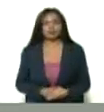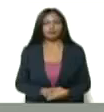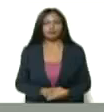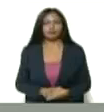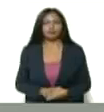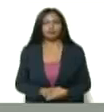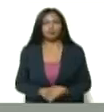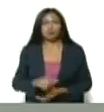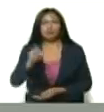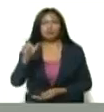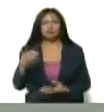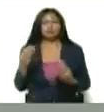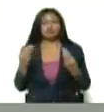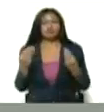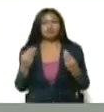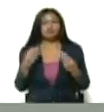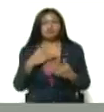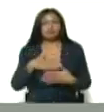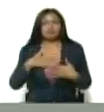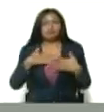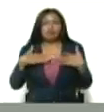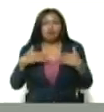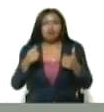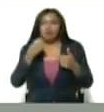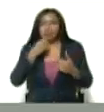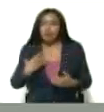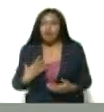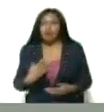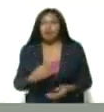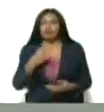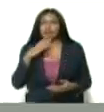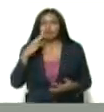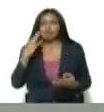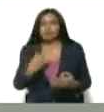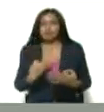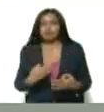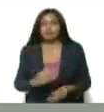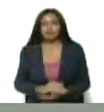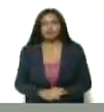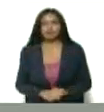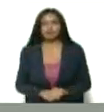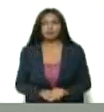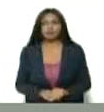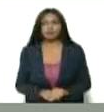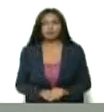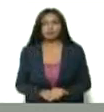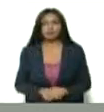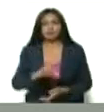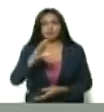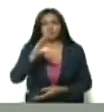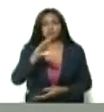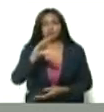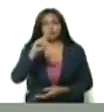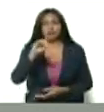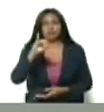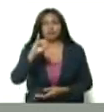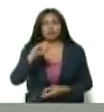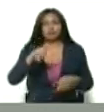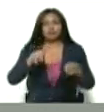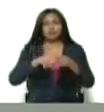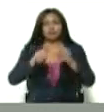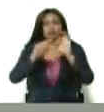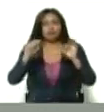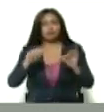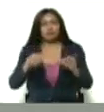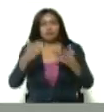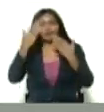Una persona bastante saludable, gracias a Dios. Está ingresada en el CDI de Santa Cruz del Este. Mi saludo desde